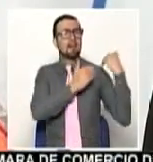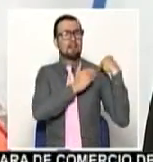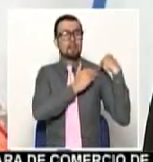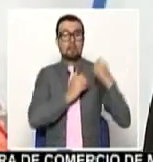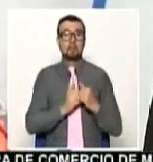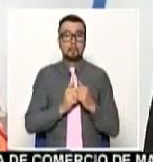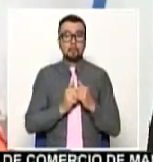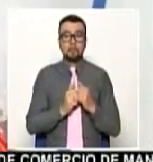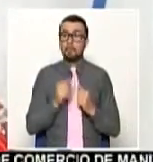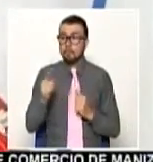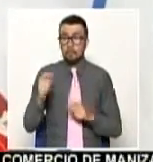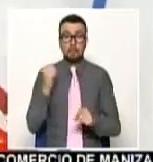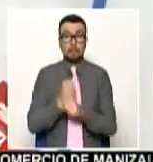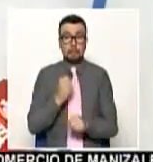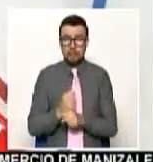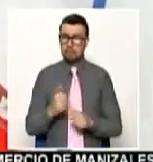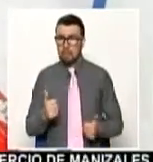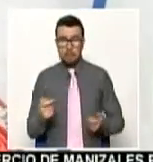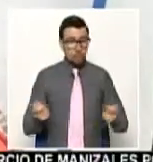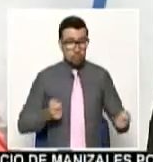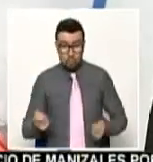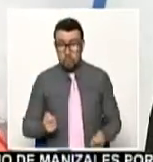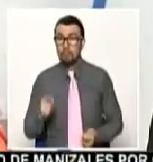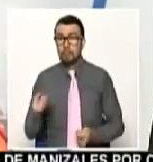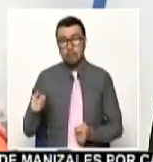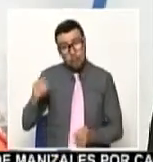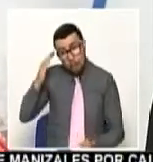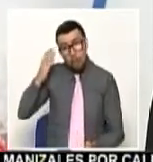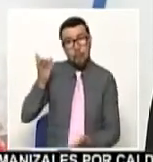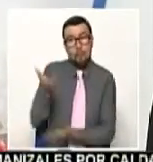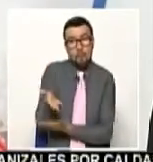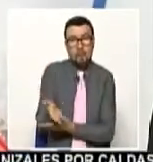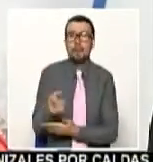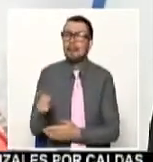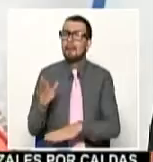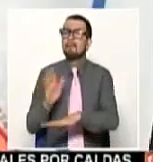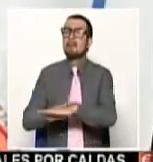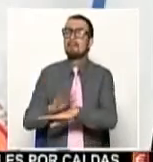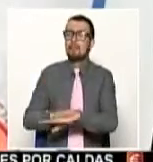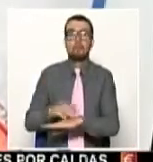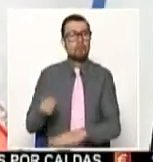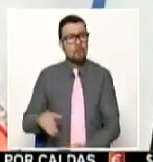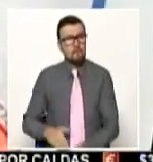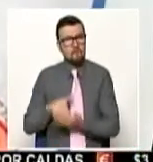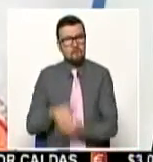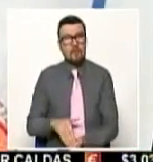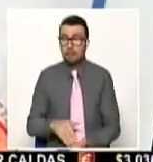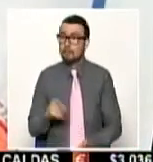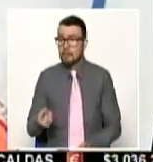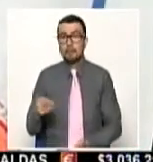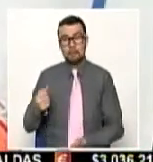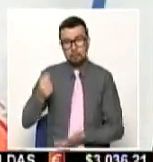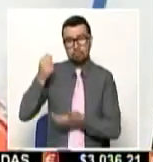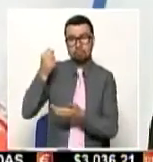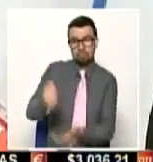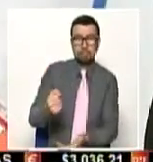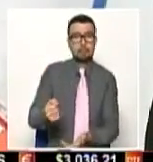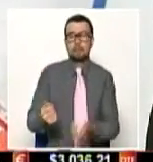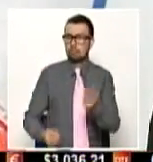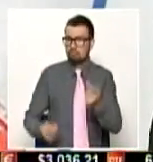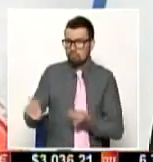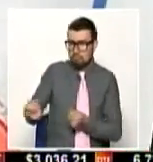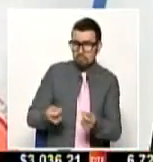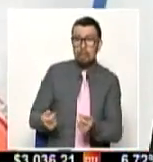responsabilidad la gran tarea de gestionar esa iniciativa legislativa que nos va a permitir fortalecernos desde los recursos presupuestales y